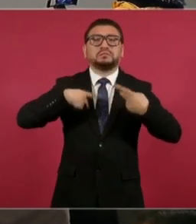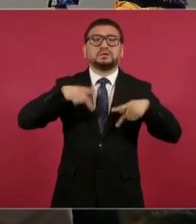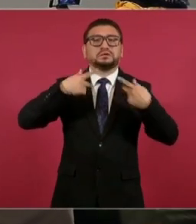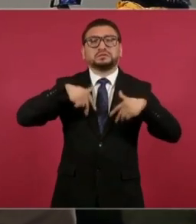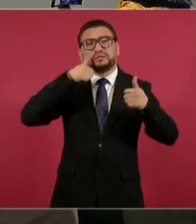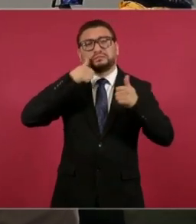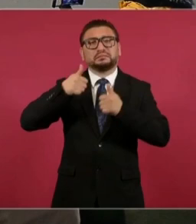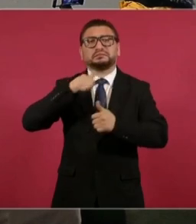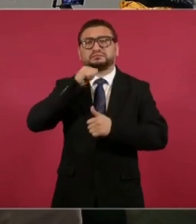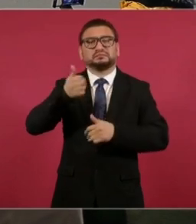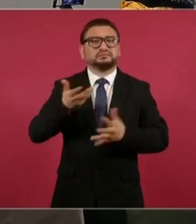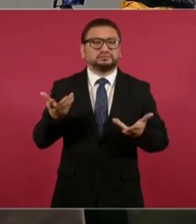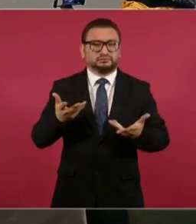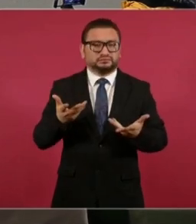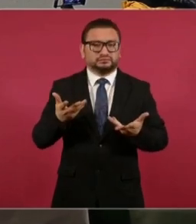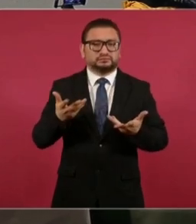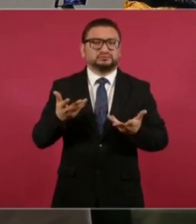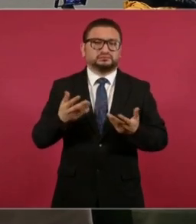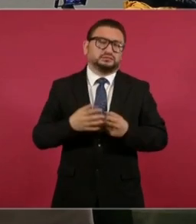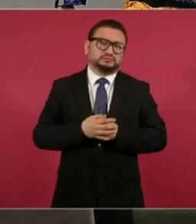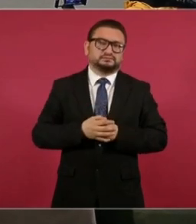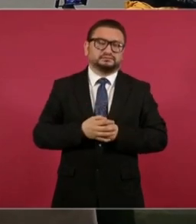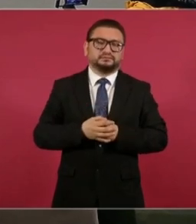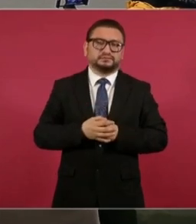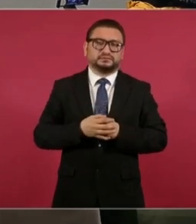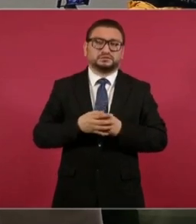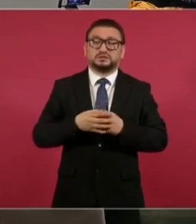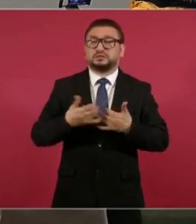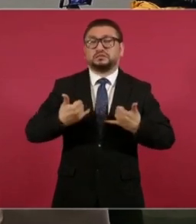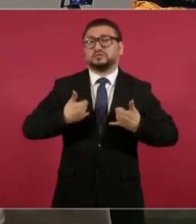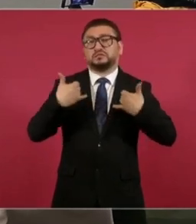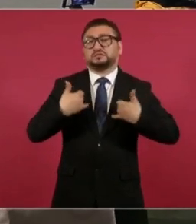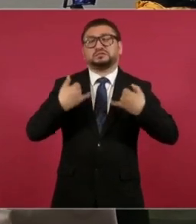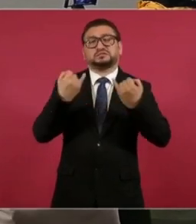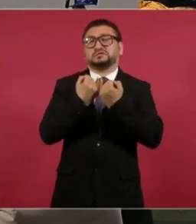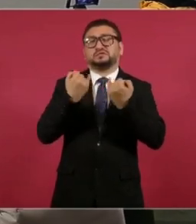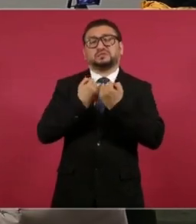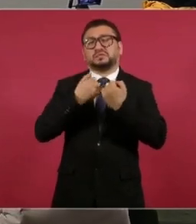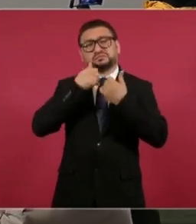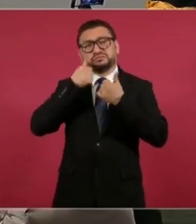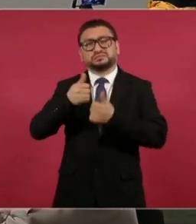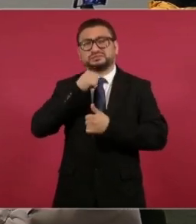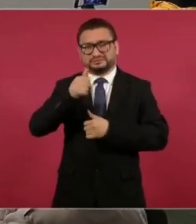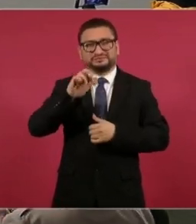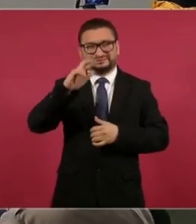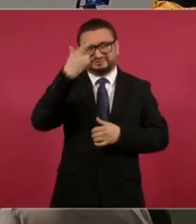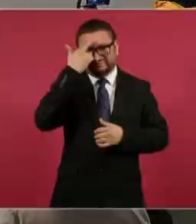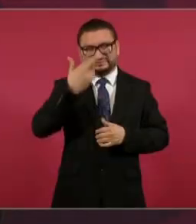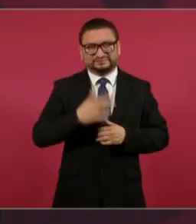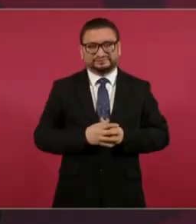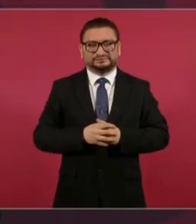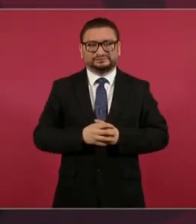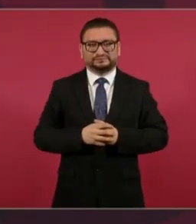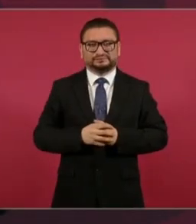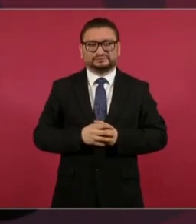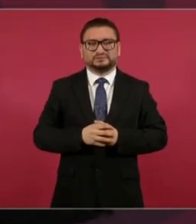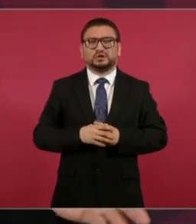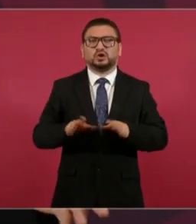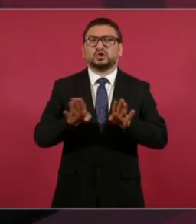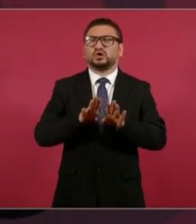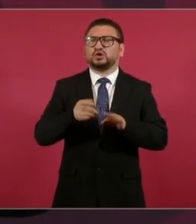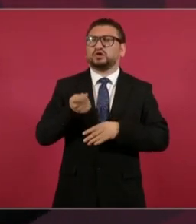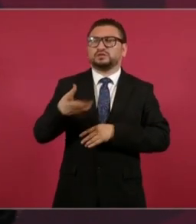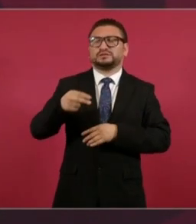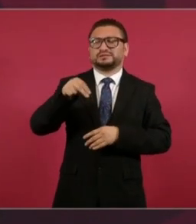existía tampoco existían los jóvenes acuérdense cóm les